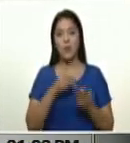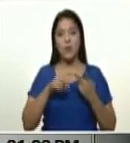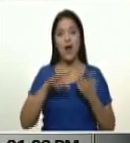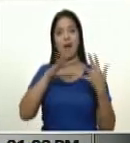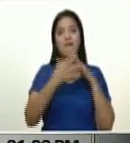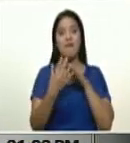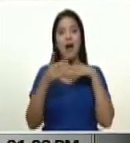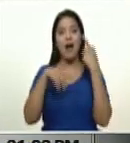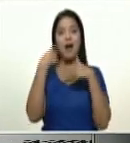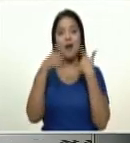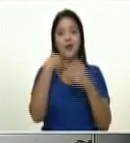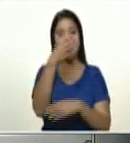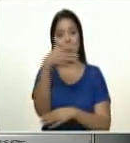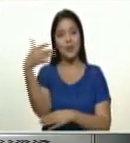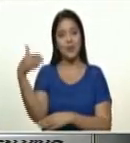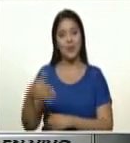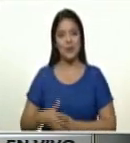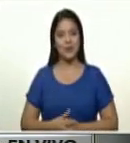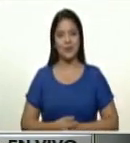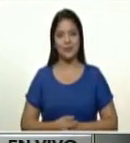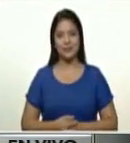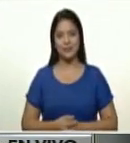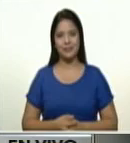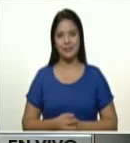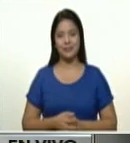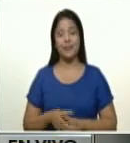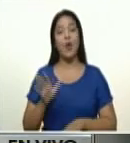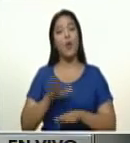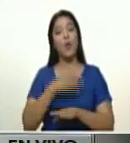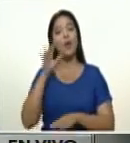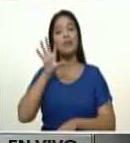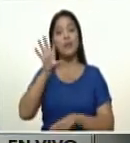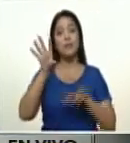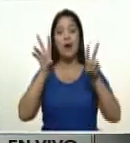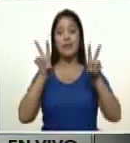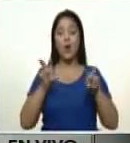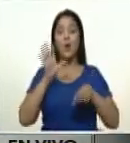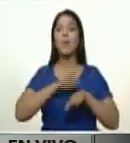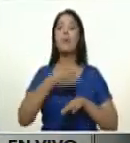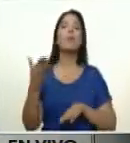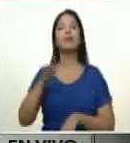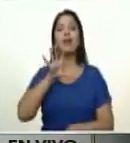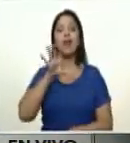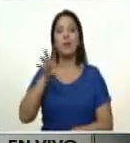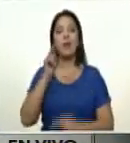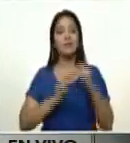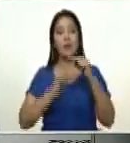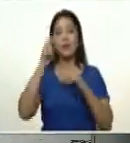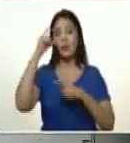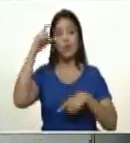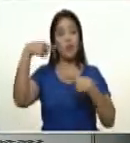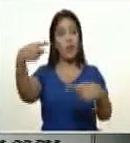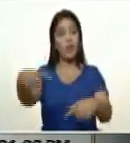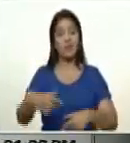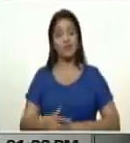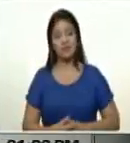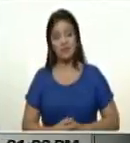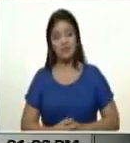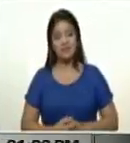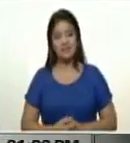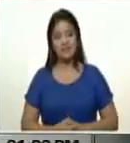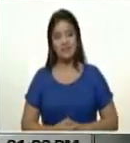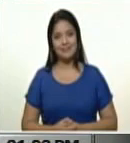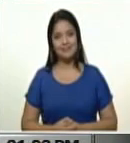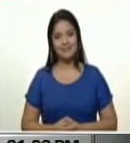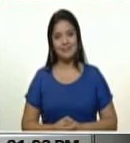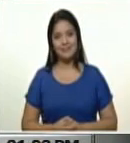nuevo, barrio tricolor, jueves de patria nueva, porque la patria nueva se construye todos los días,